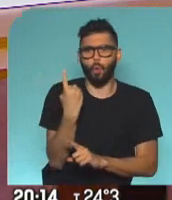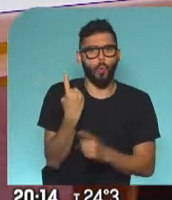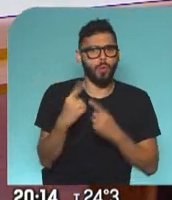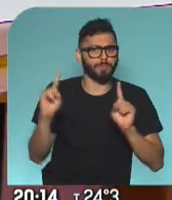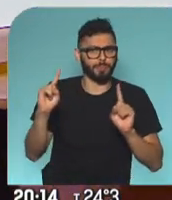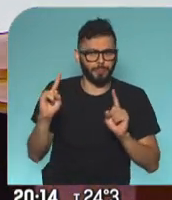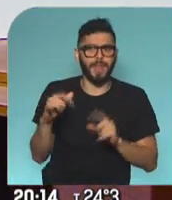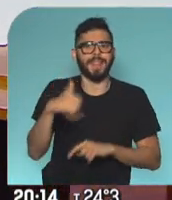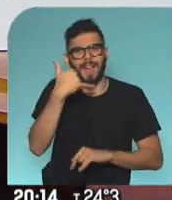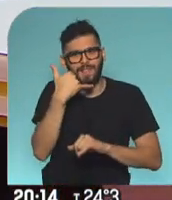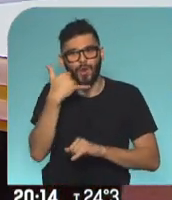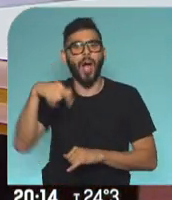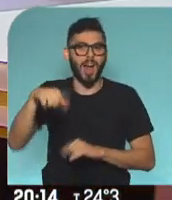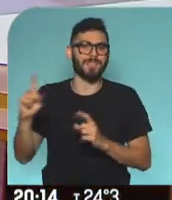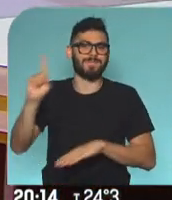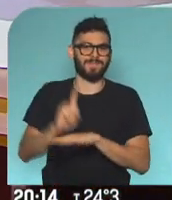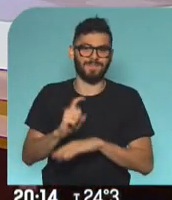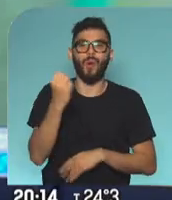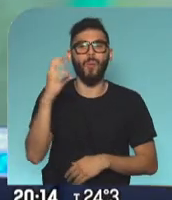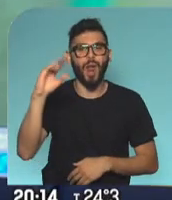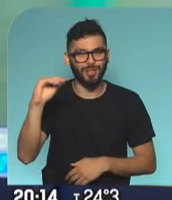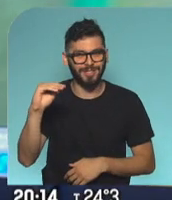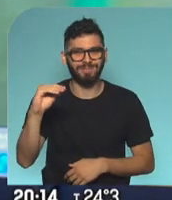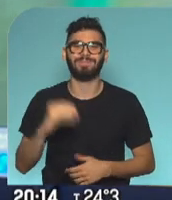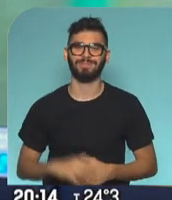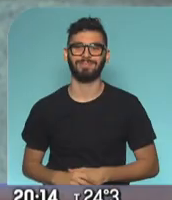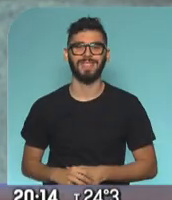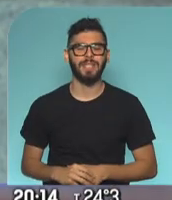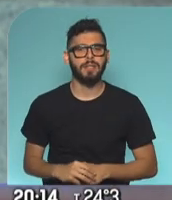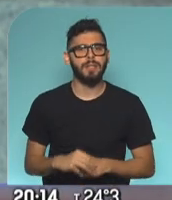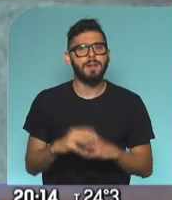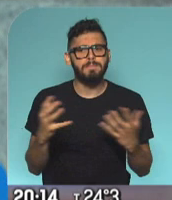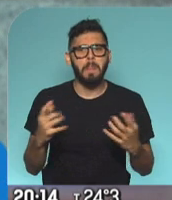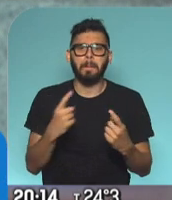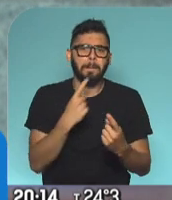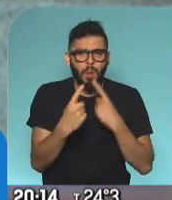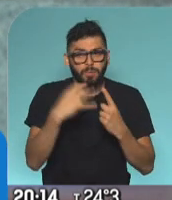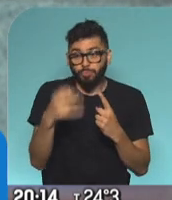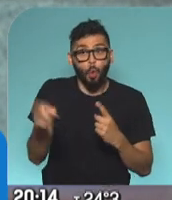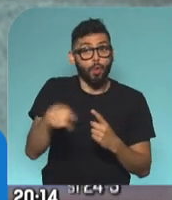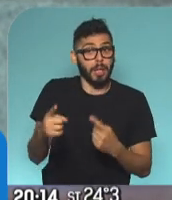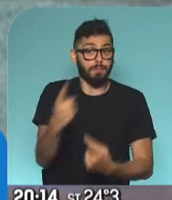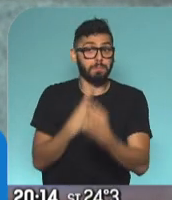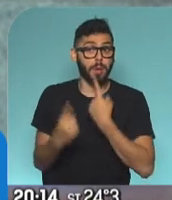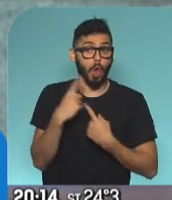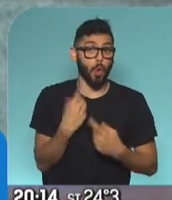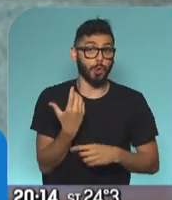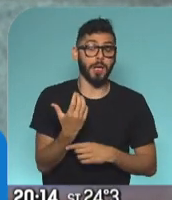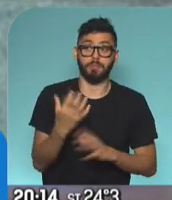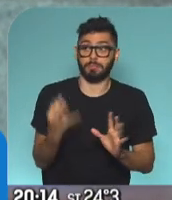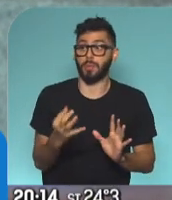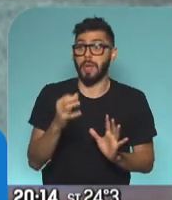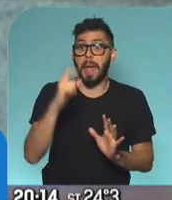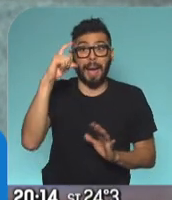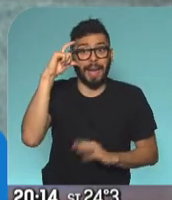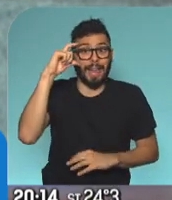después vía telefónica buenas noches bandas buenas noches antes de meternos en las preguntas que ustedes nos siguen haciendo obviamente estamos en enero estamos en verano